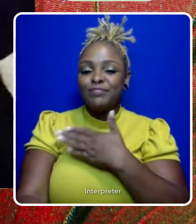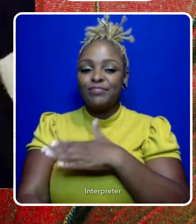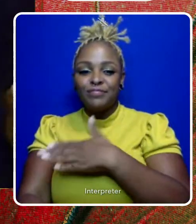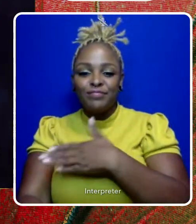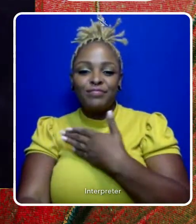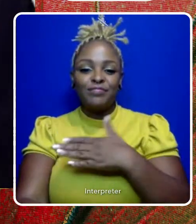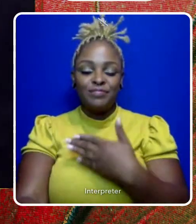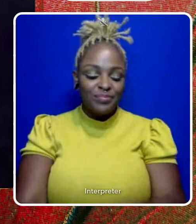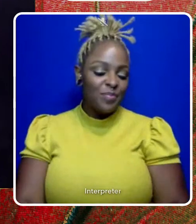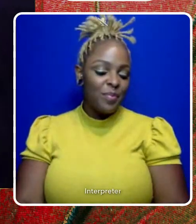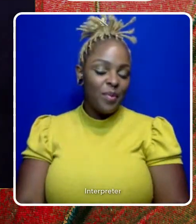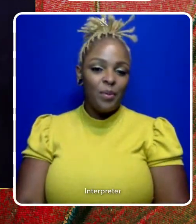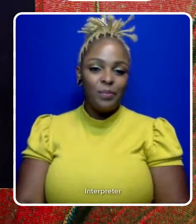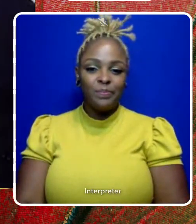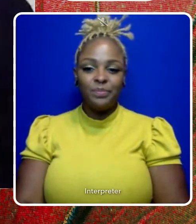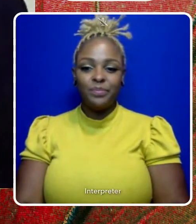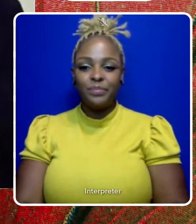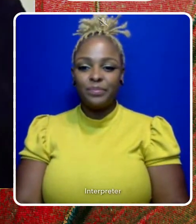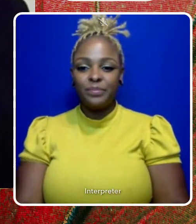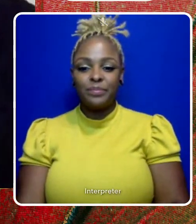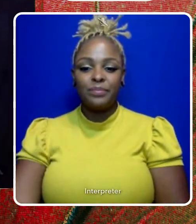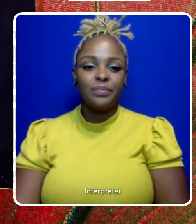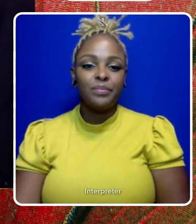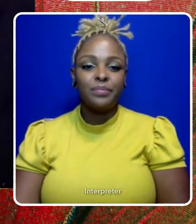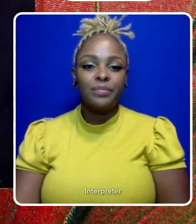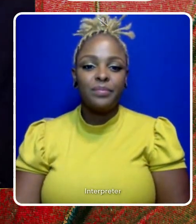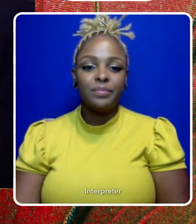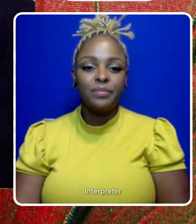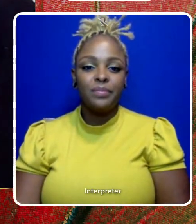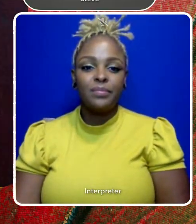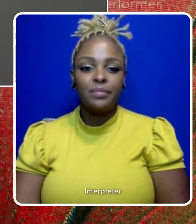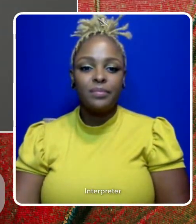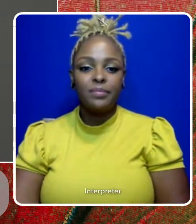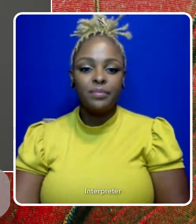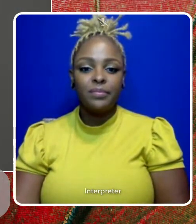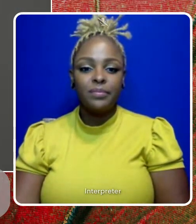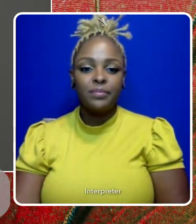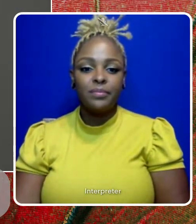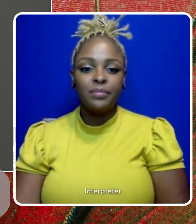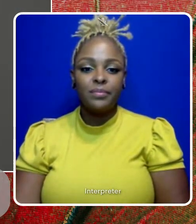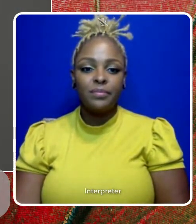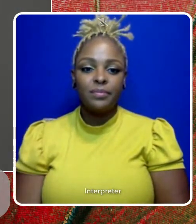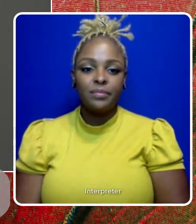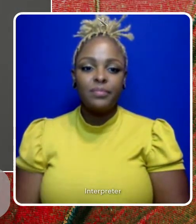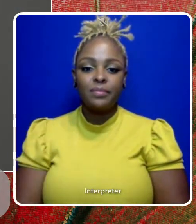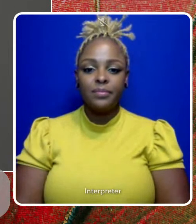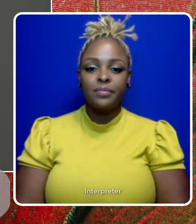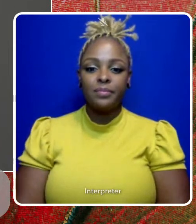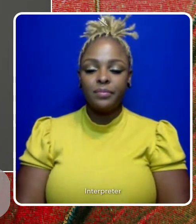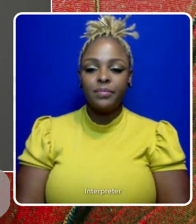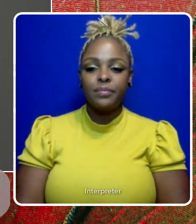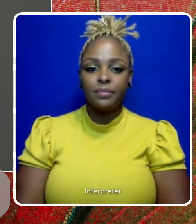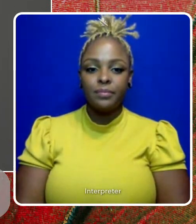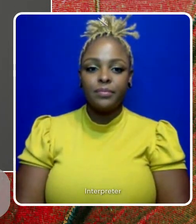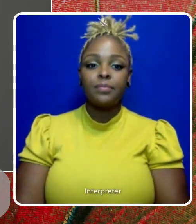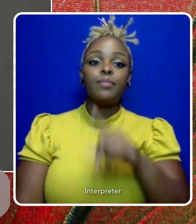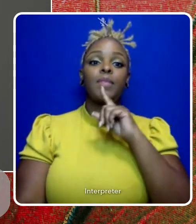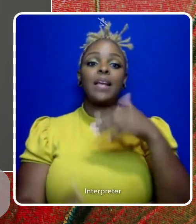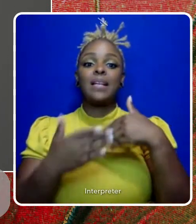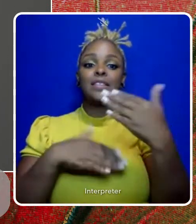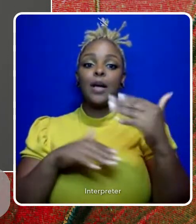lo diga. No quiere cambiar, no conoce otra cosa y que importa mi vida. Somos las nietas de todas las brujas que